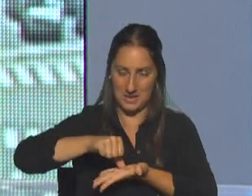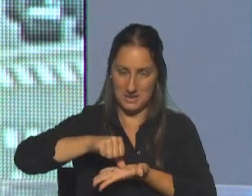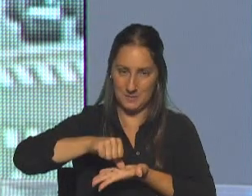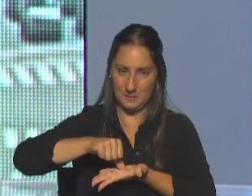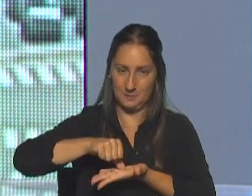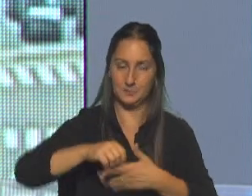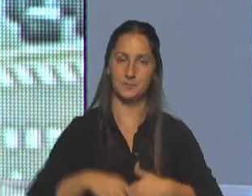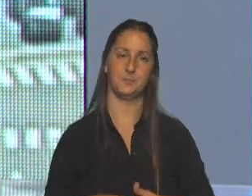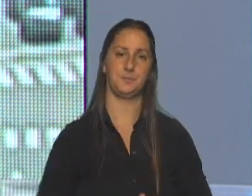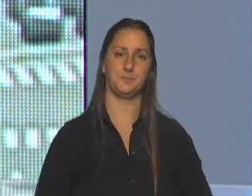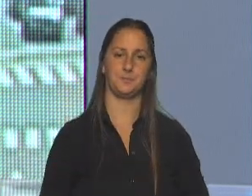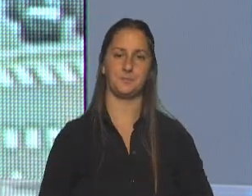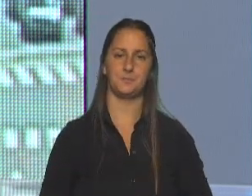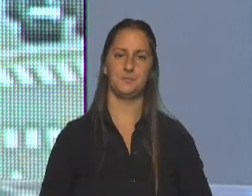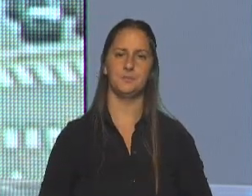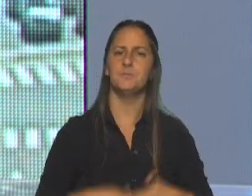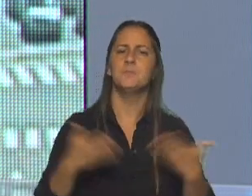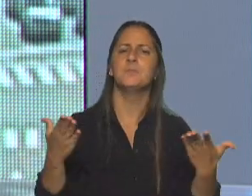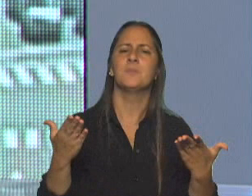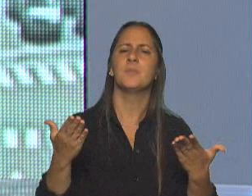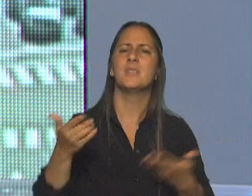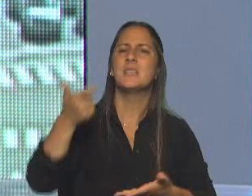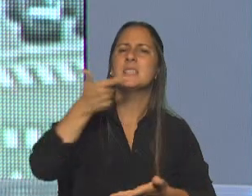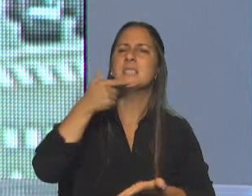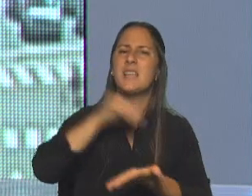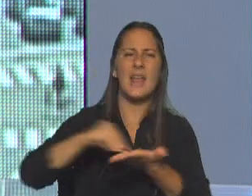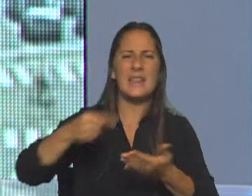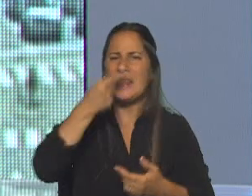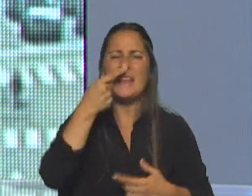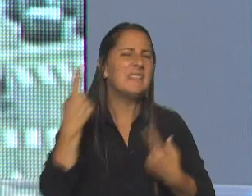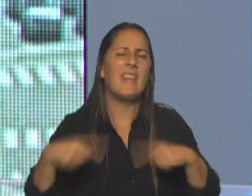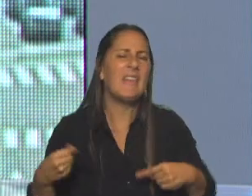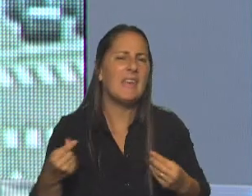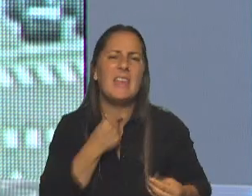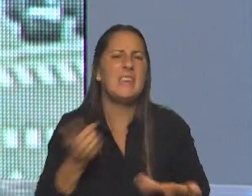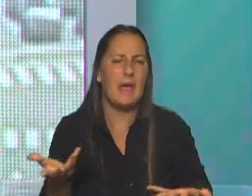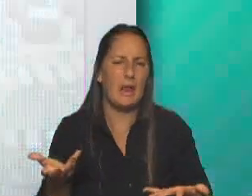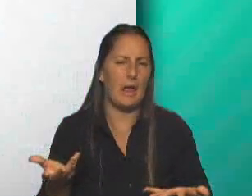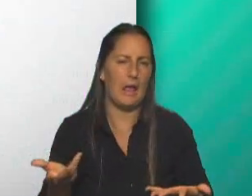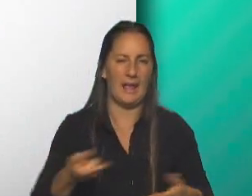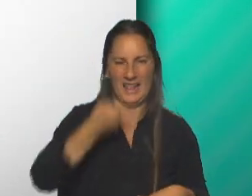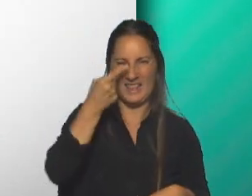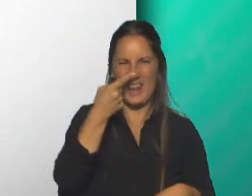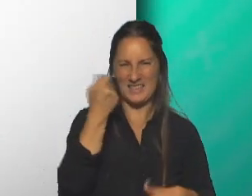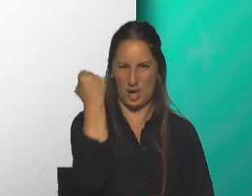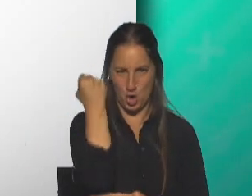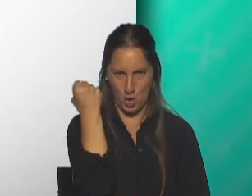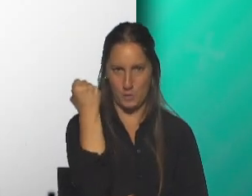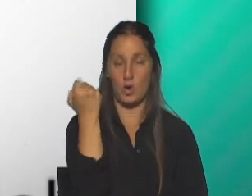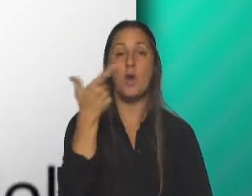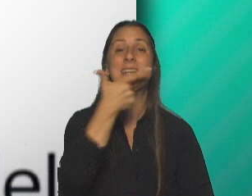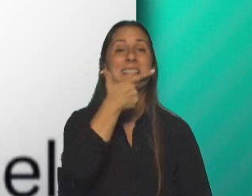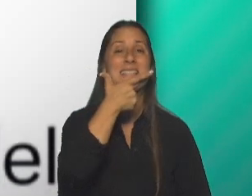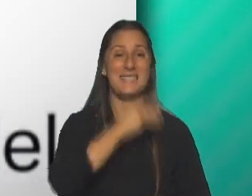eso, digo, ¿cuál es el interés del senador? ¿Es un interés republicano, democrático? No, es un interés económico, es un senador que